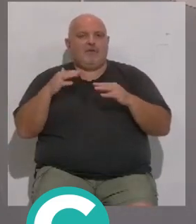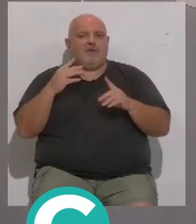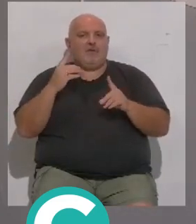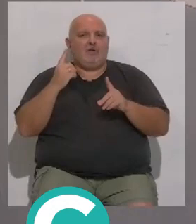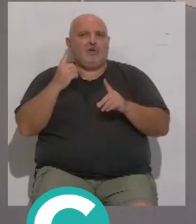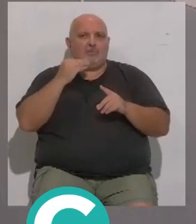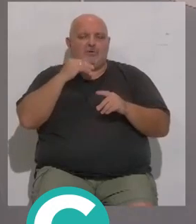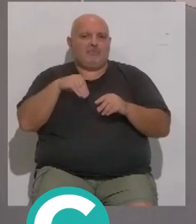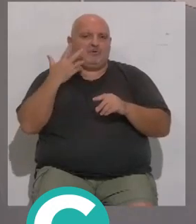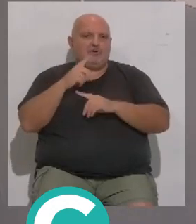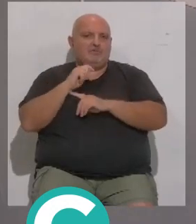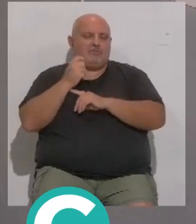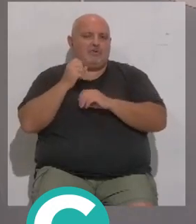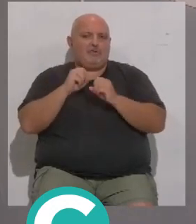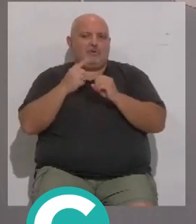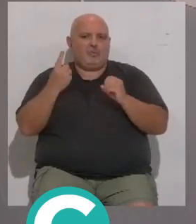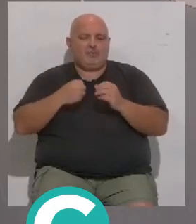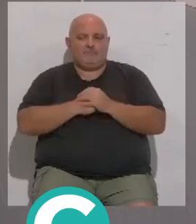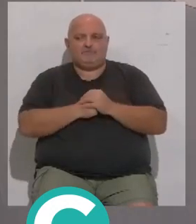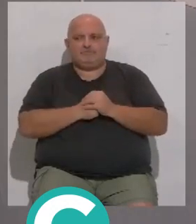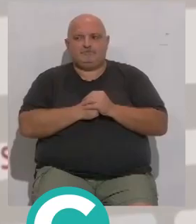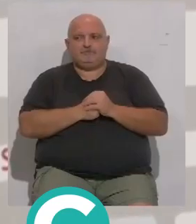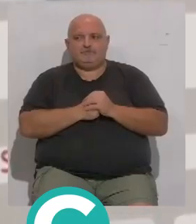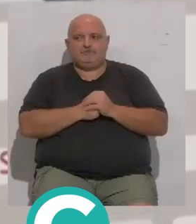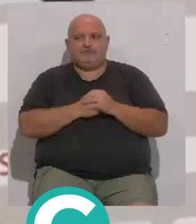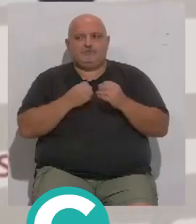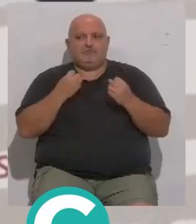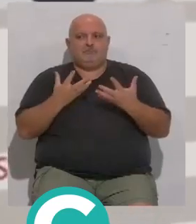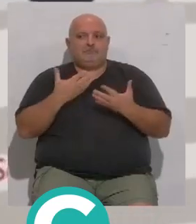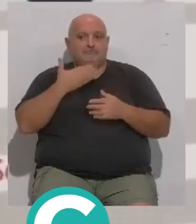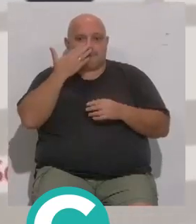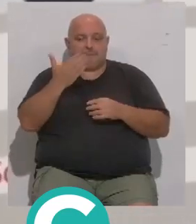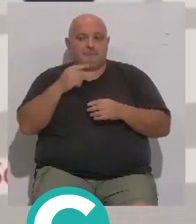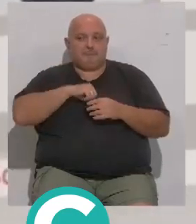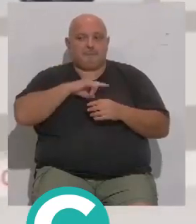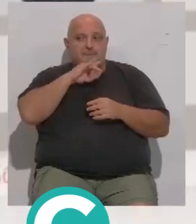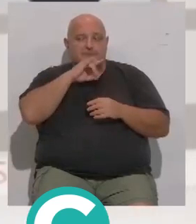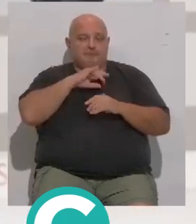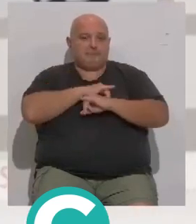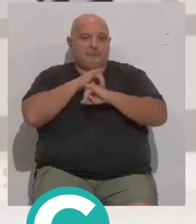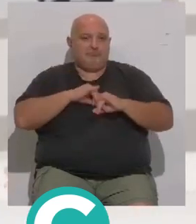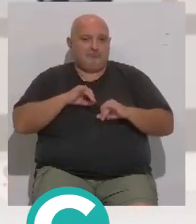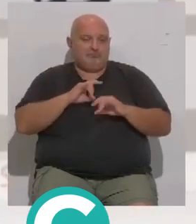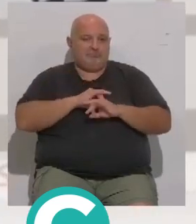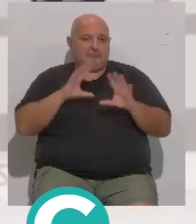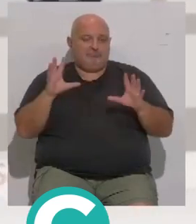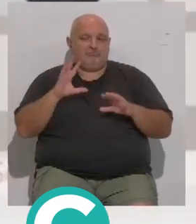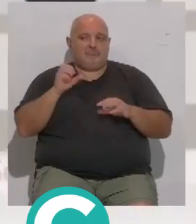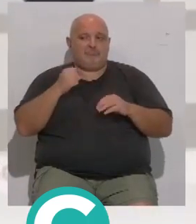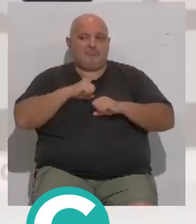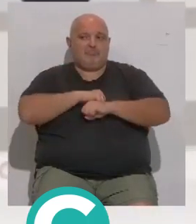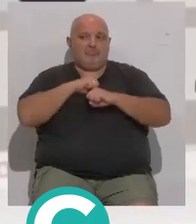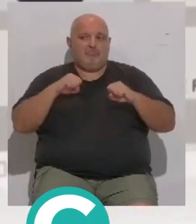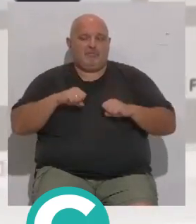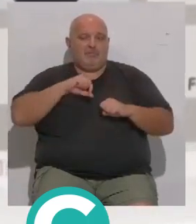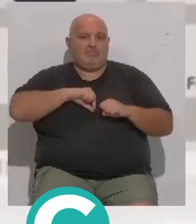ese excelente triunfo por 0-1. Bueno, ¿qué te voy a decir? Estamos muy contentos, muy felices. Creo que hemos podido madurar el partido